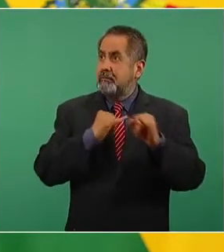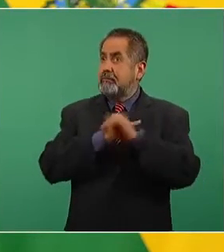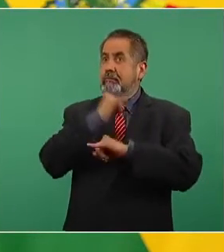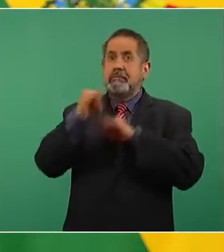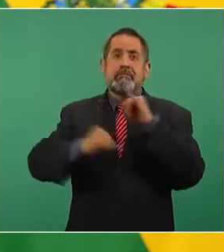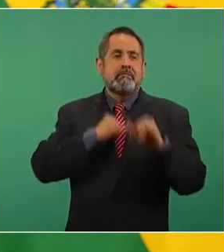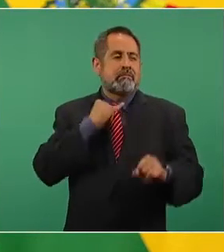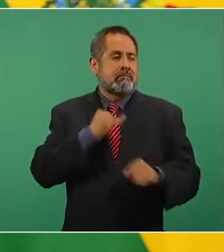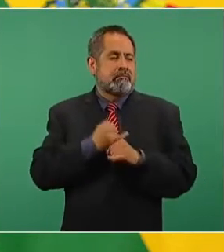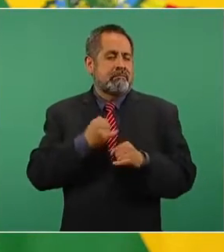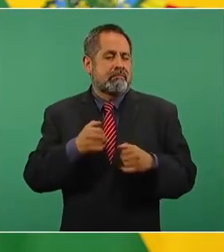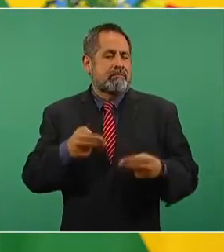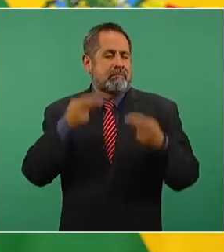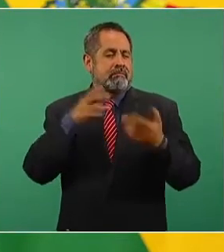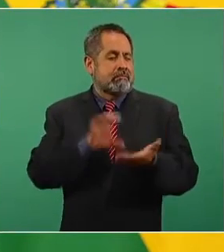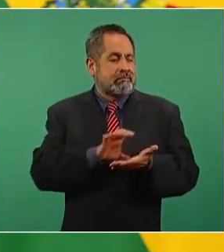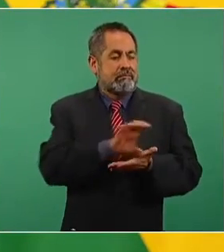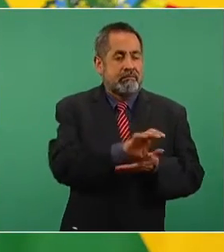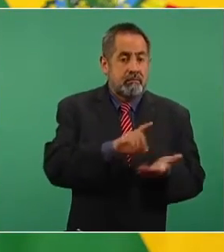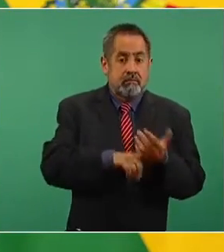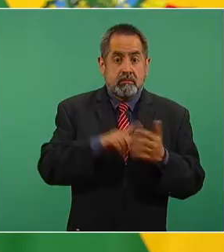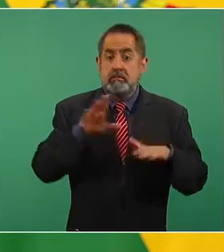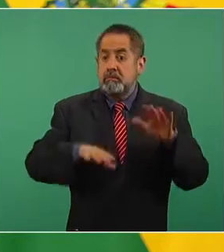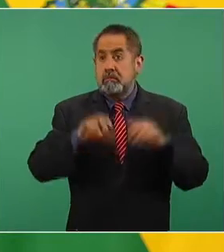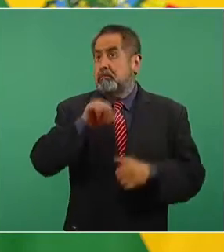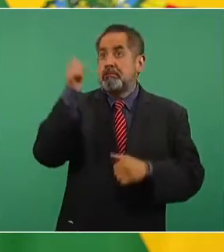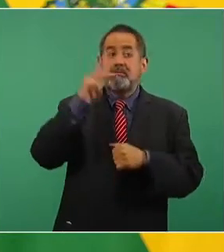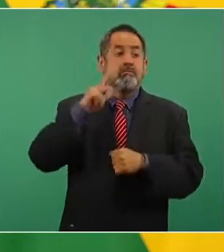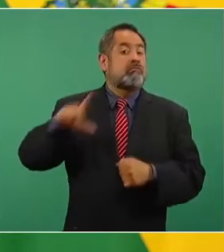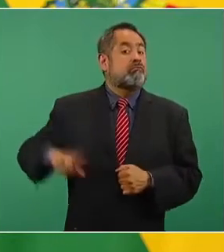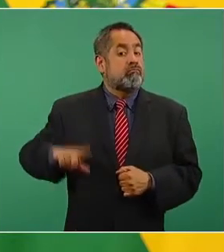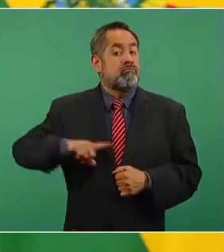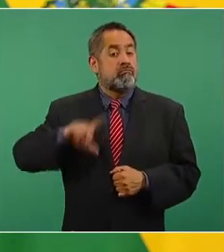transnacionales y hasta de gobiernos extranjeros.